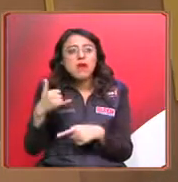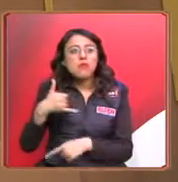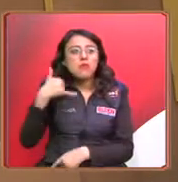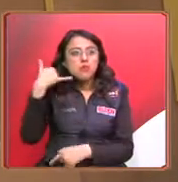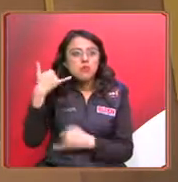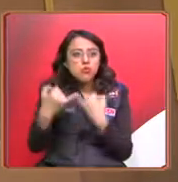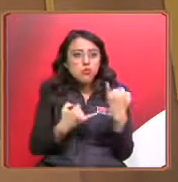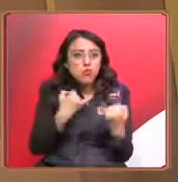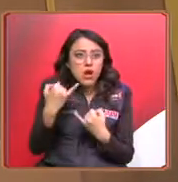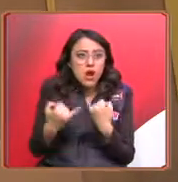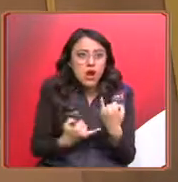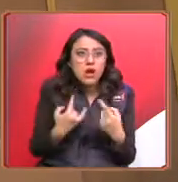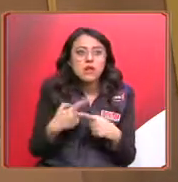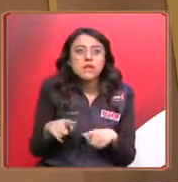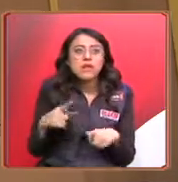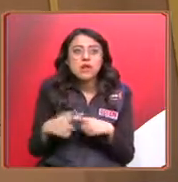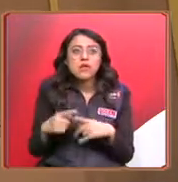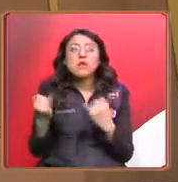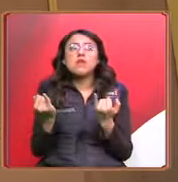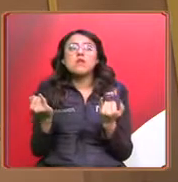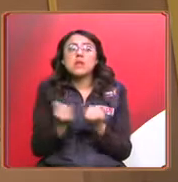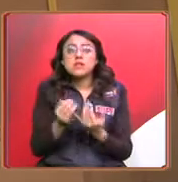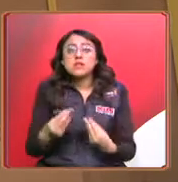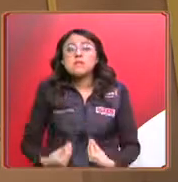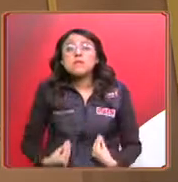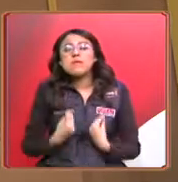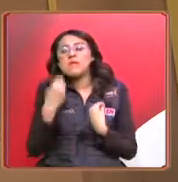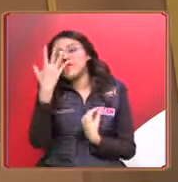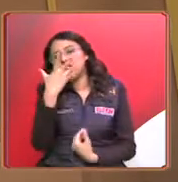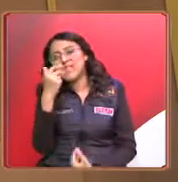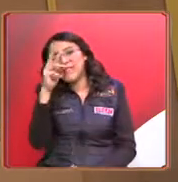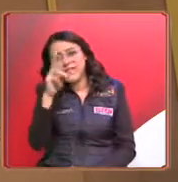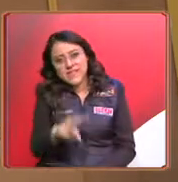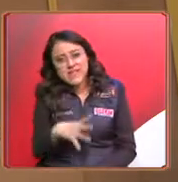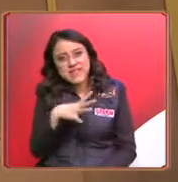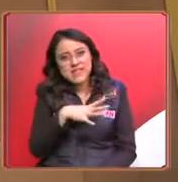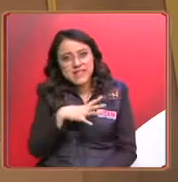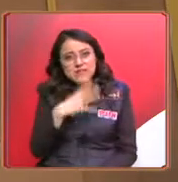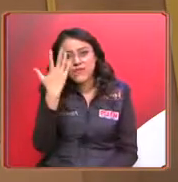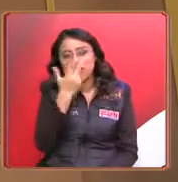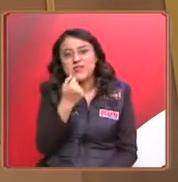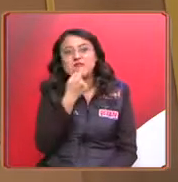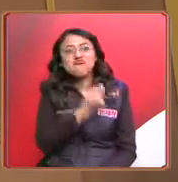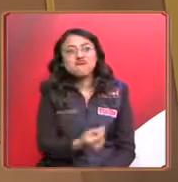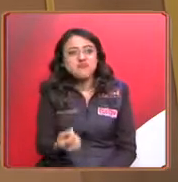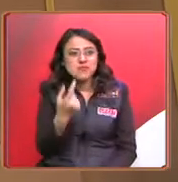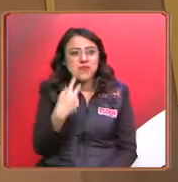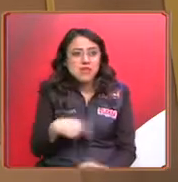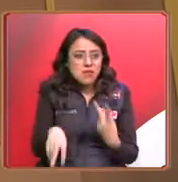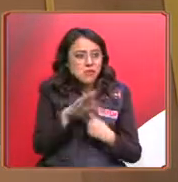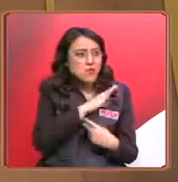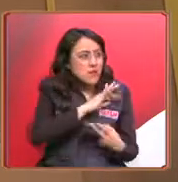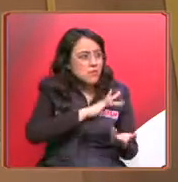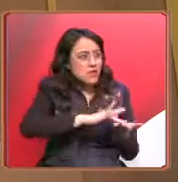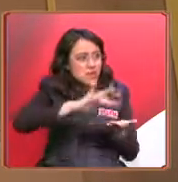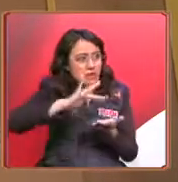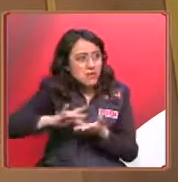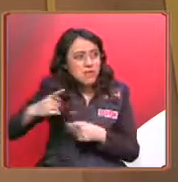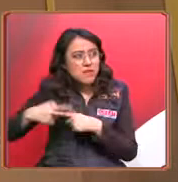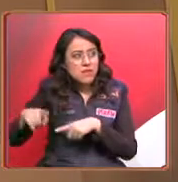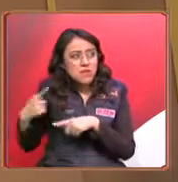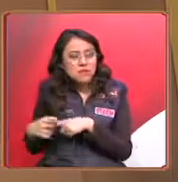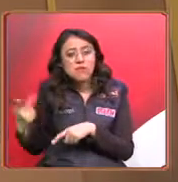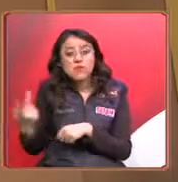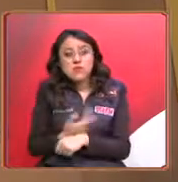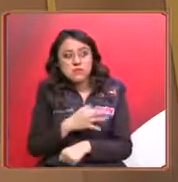la verdad es que se vive muy bonito y te digo qué bonito es, y lo menciono nuevamente, que los propios niños apoyen a otro chiquito. Qué bonito